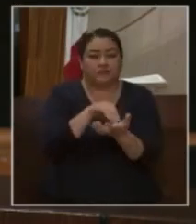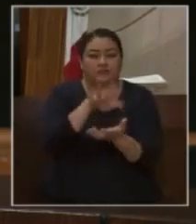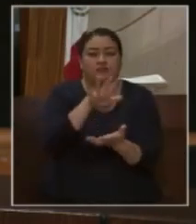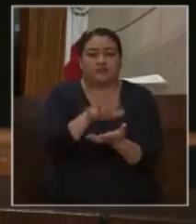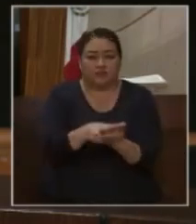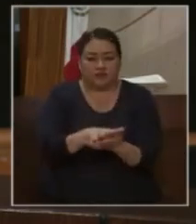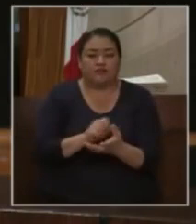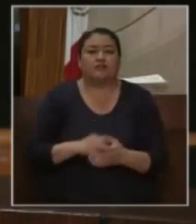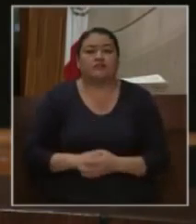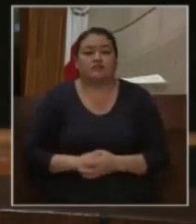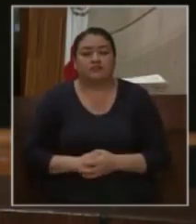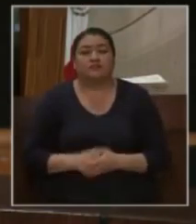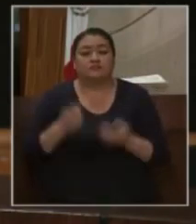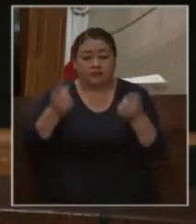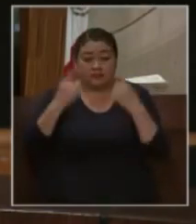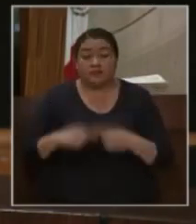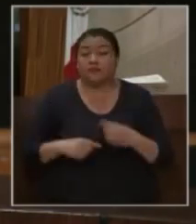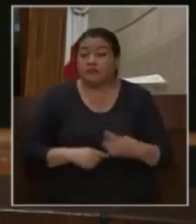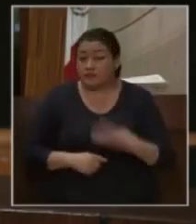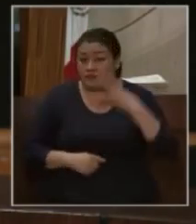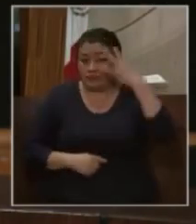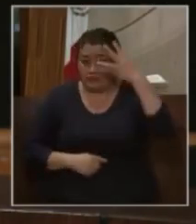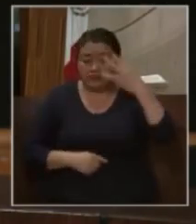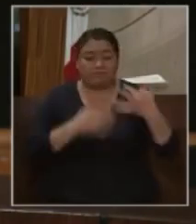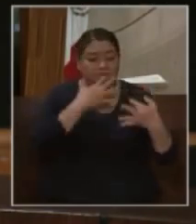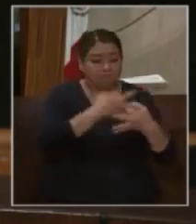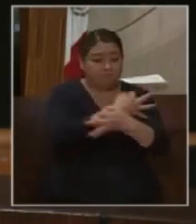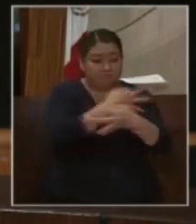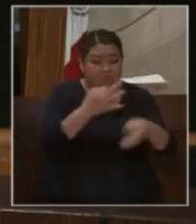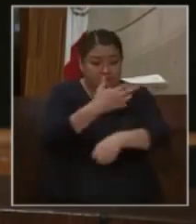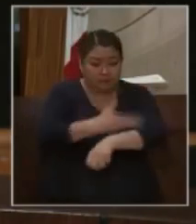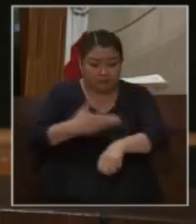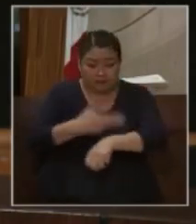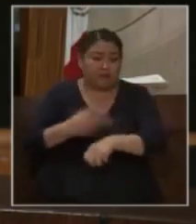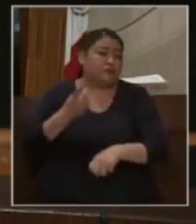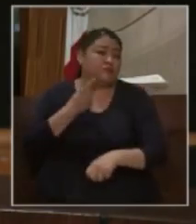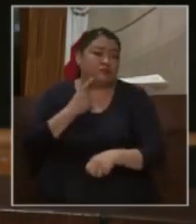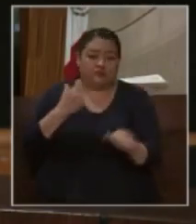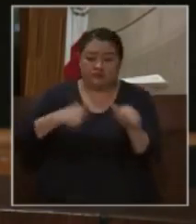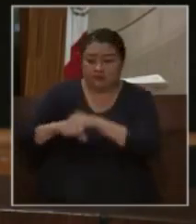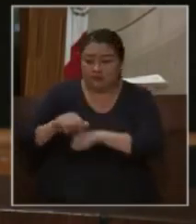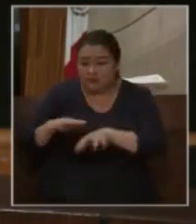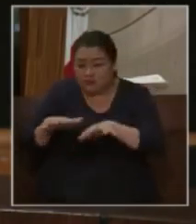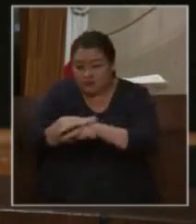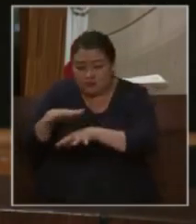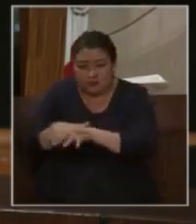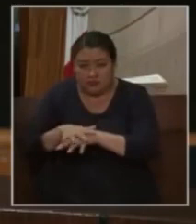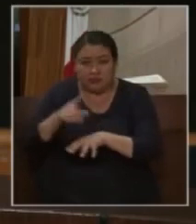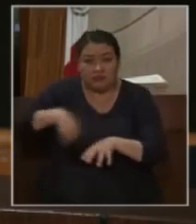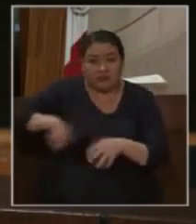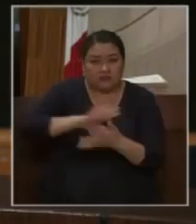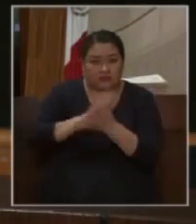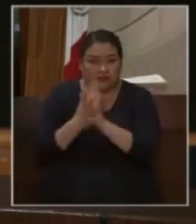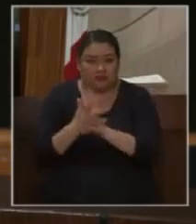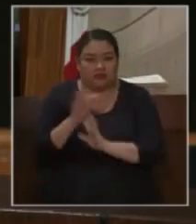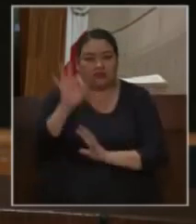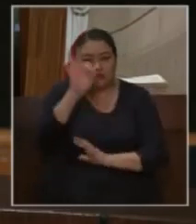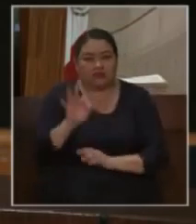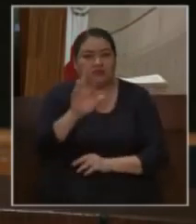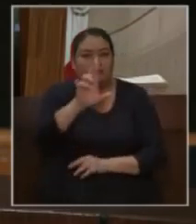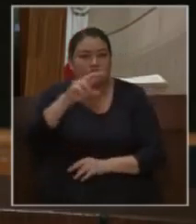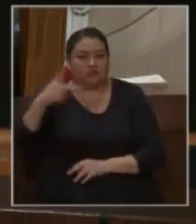establecido en el fallo. Tercero, se modifica la asignación de diputaciones por el principio de representación